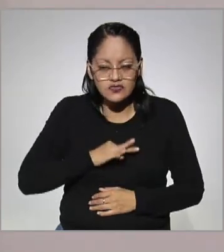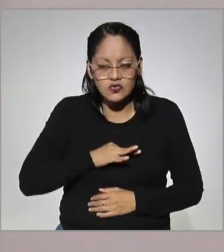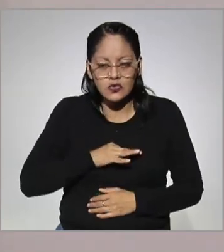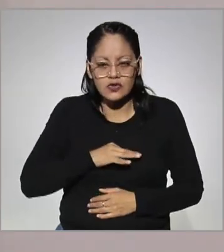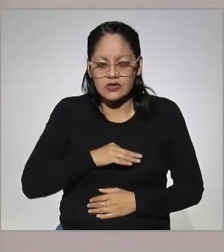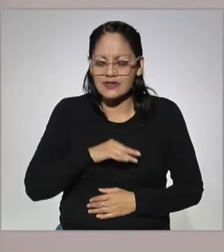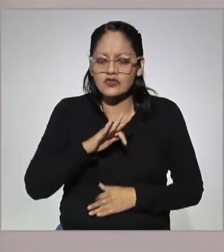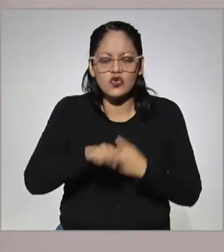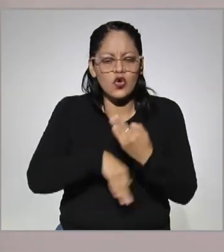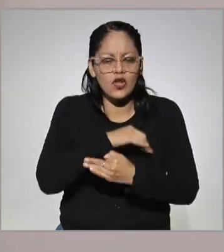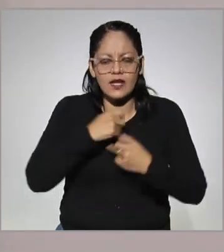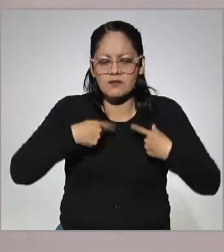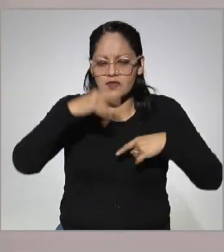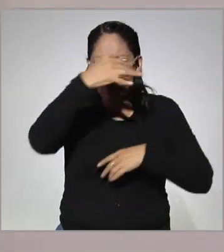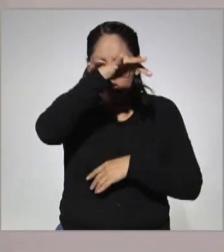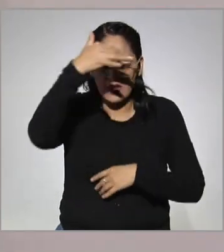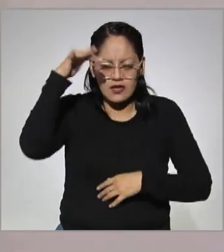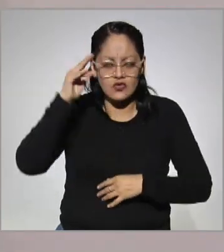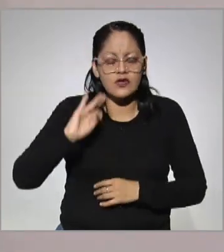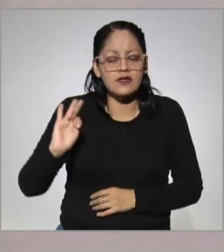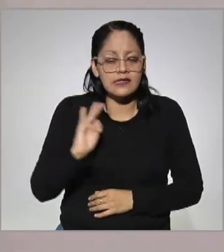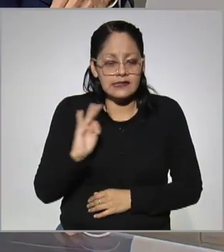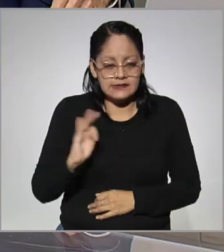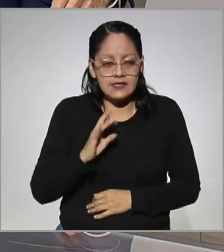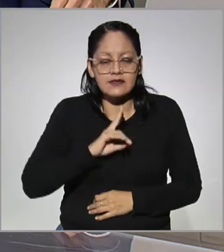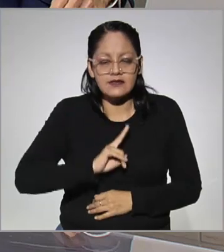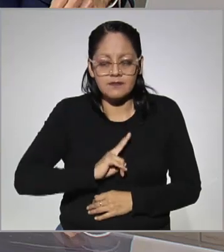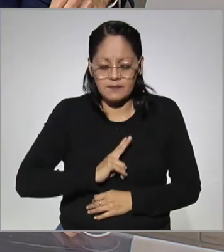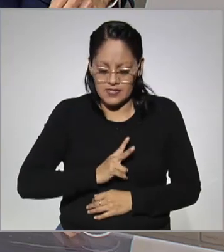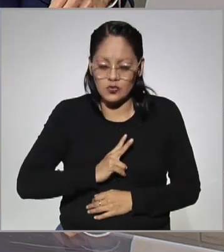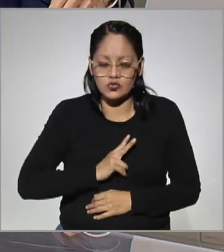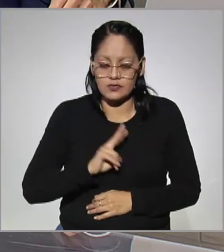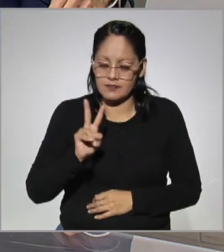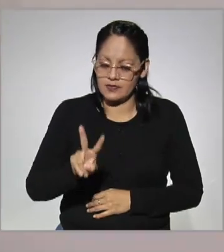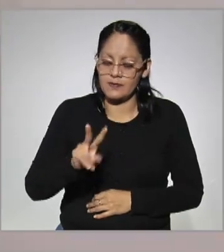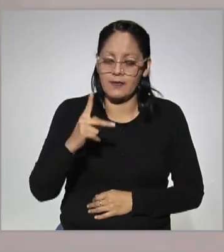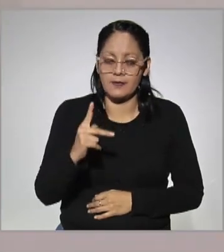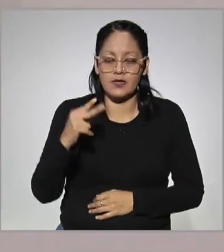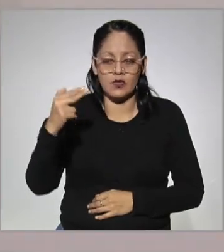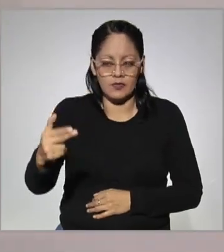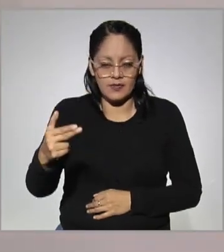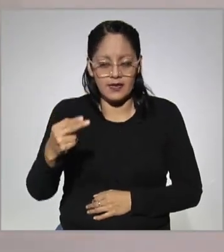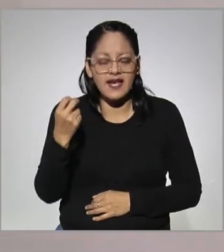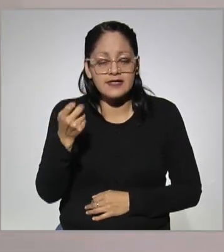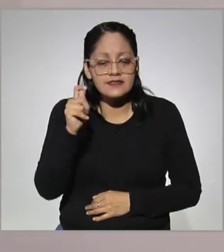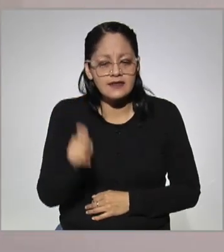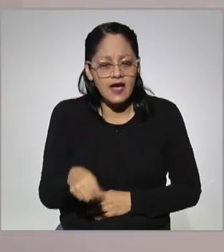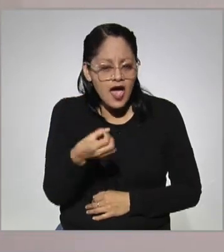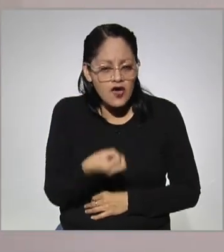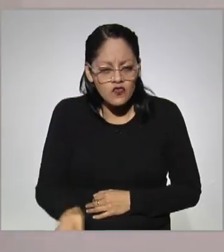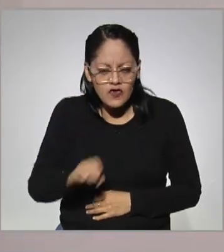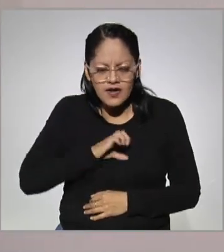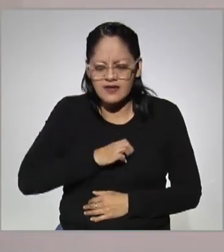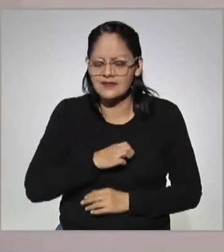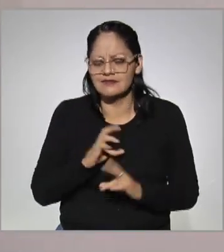Casi todos los adultos del mundo probablemente tengamos virus del papiloma. Pero esto no quiere decir que a fuerzas vas a tener cáncer. Nada más que es un